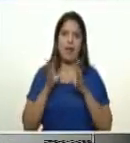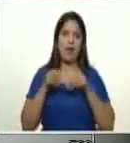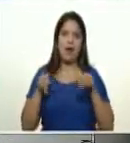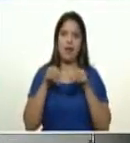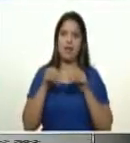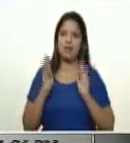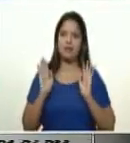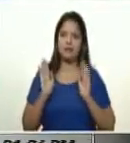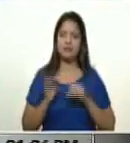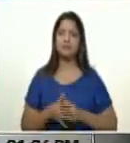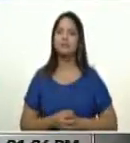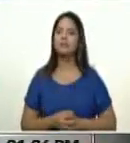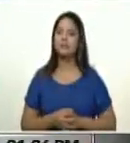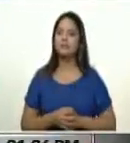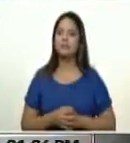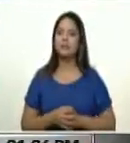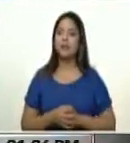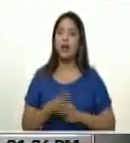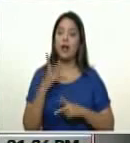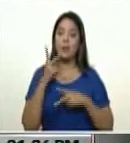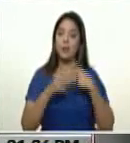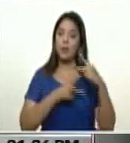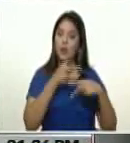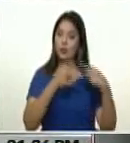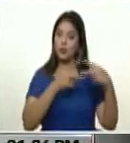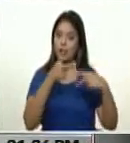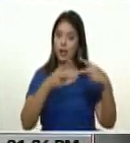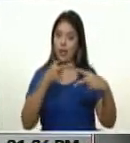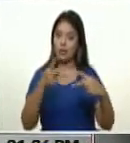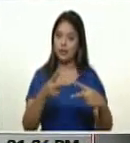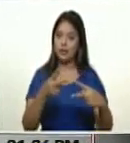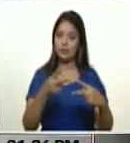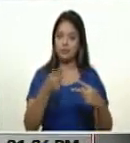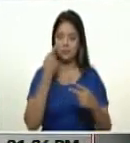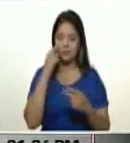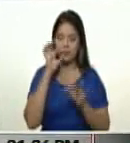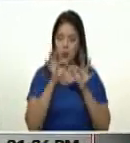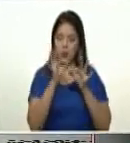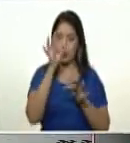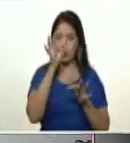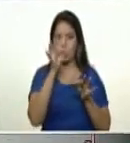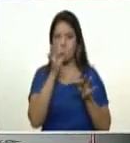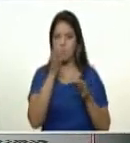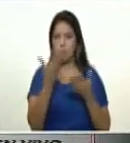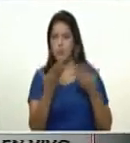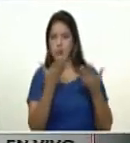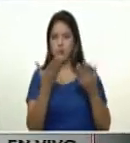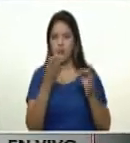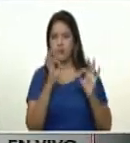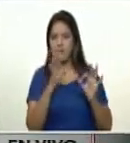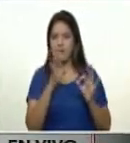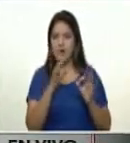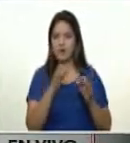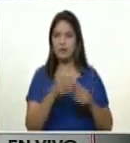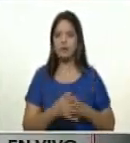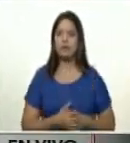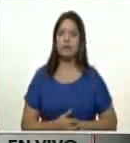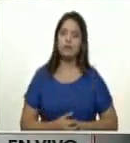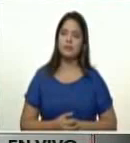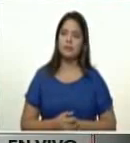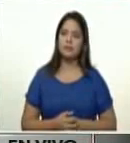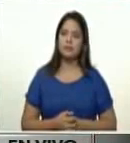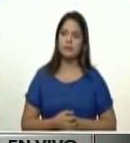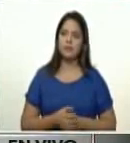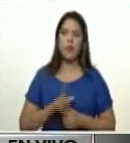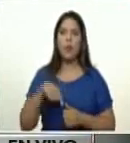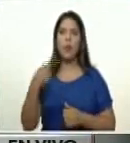Es procesada, medida, valorada, ¿verdad? ¿Y cuál es el